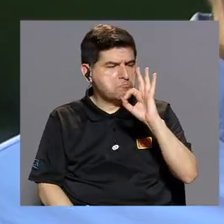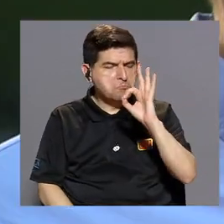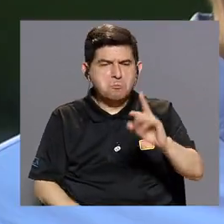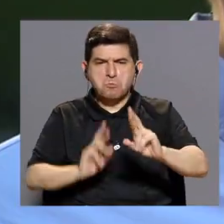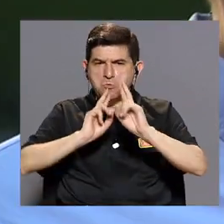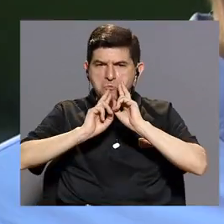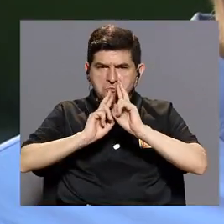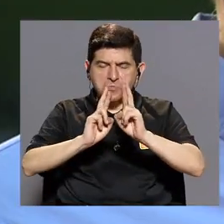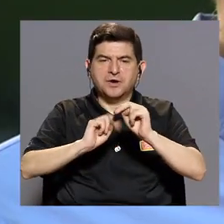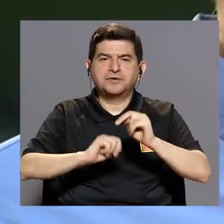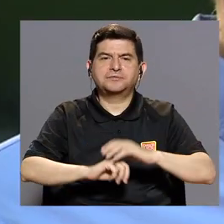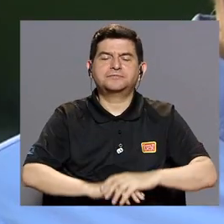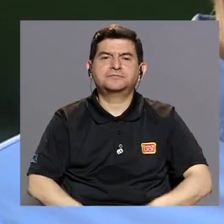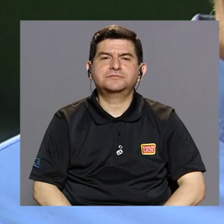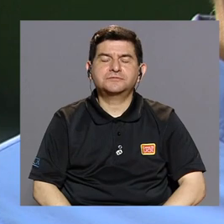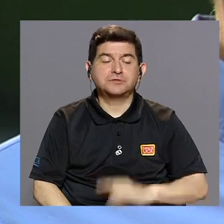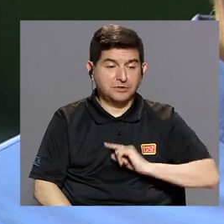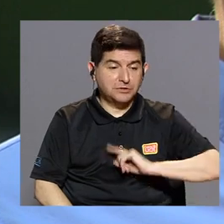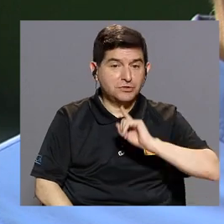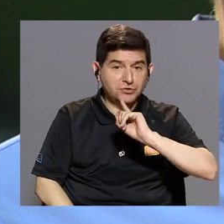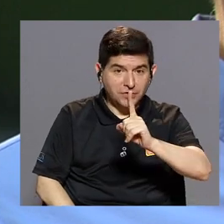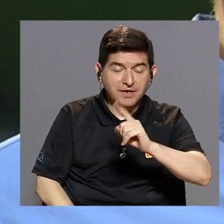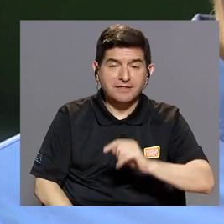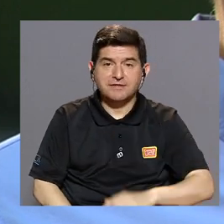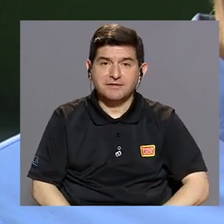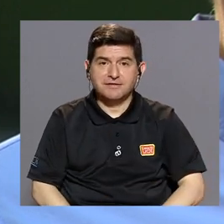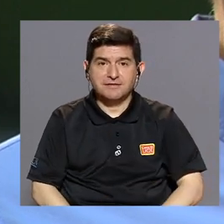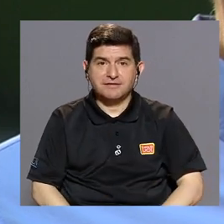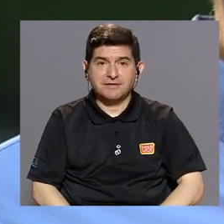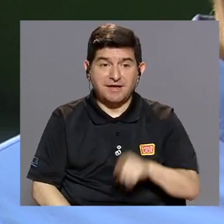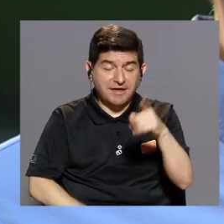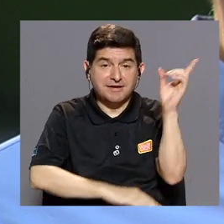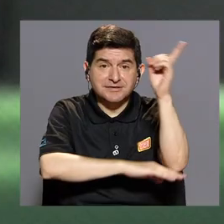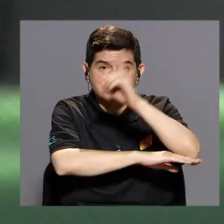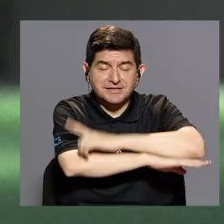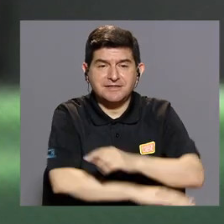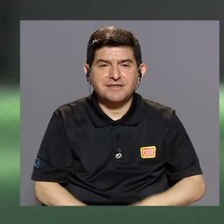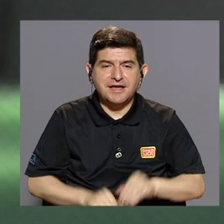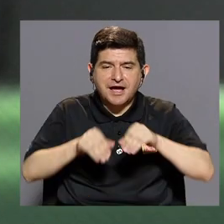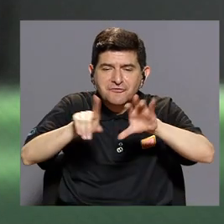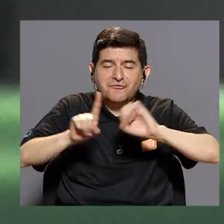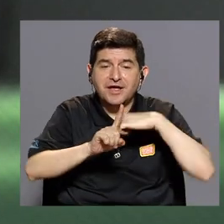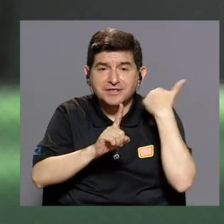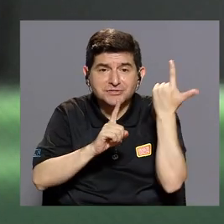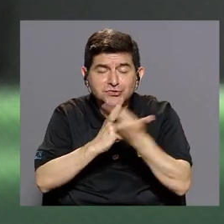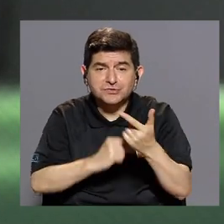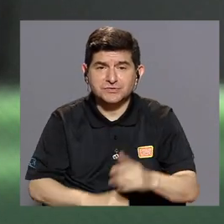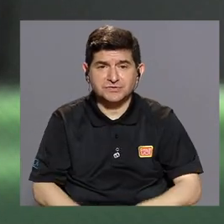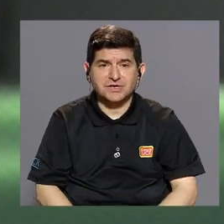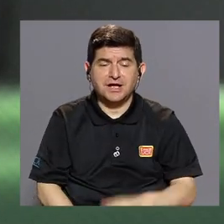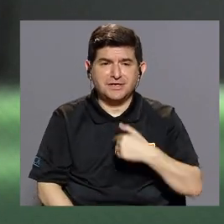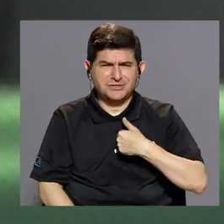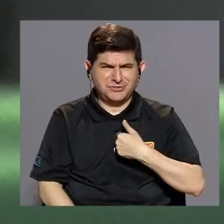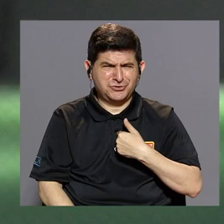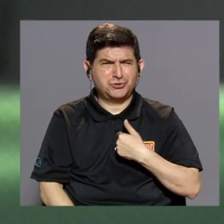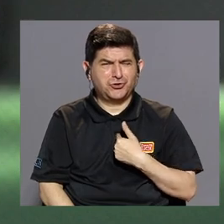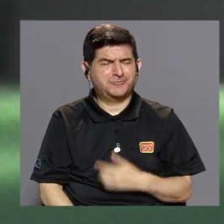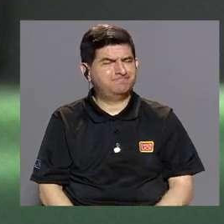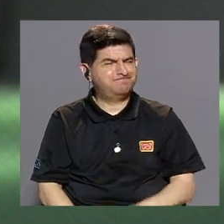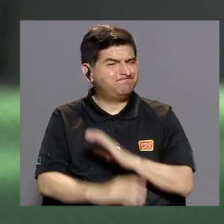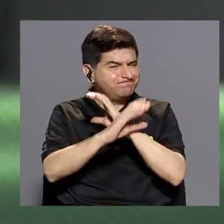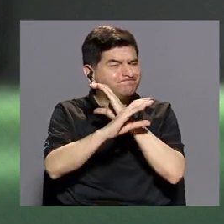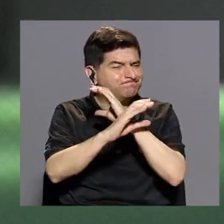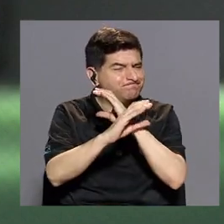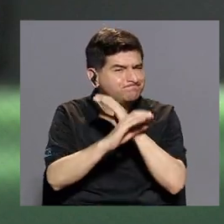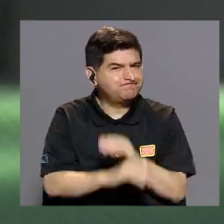bien. Yo se lo dije, o sea, se lo dije a usted ese día. Las redes sociales, yo les tengo mi